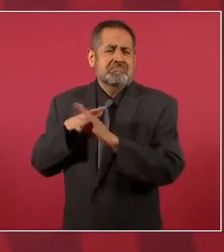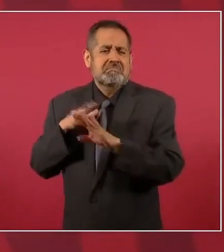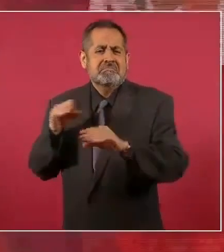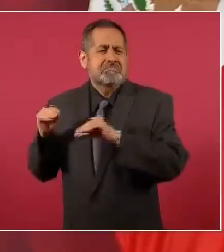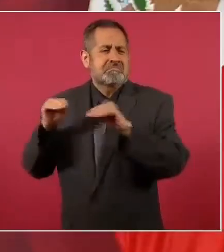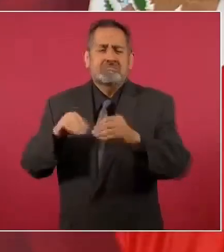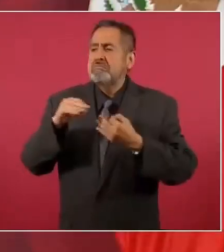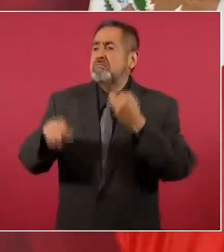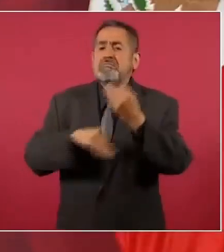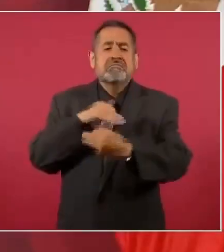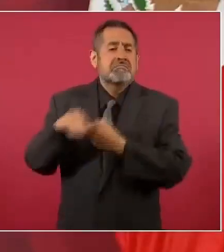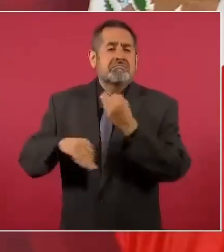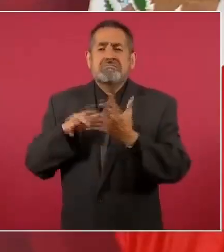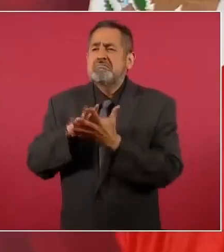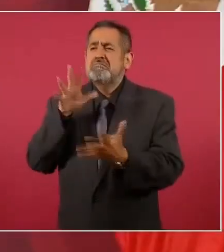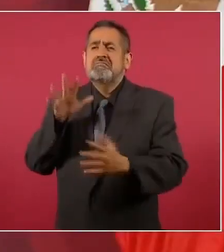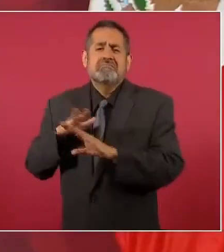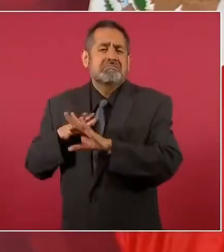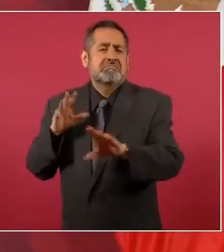Todos somos migrantes.